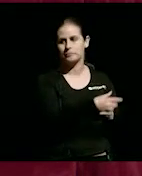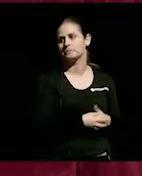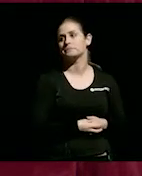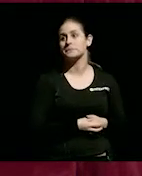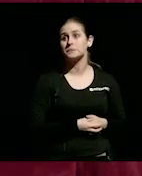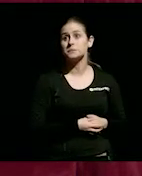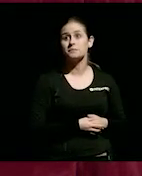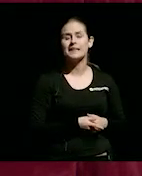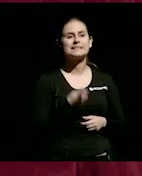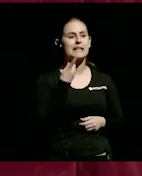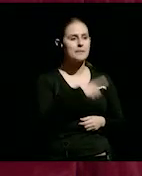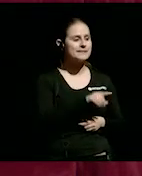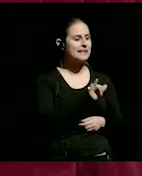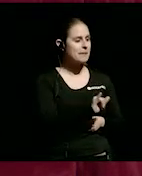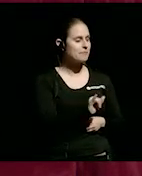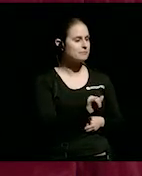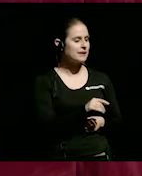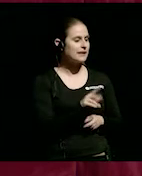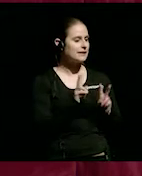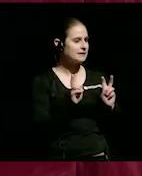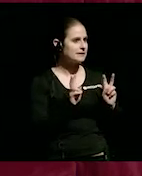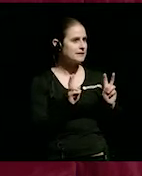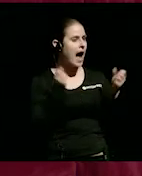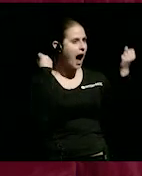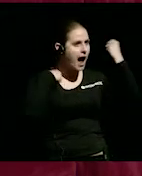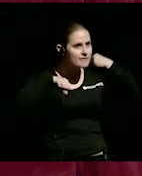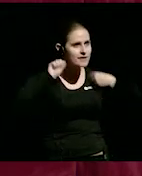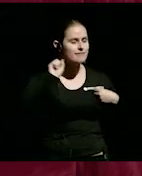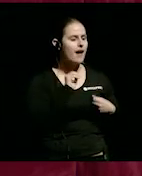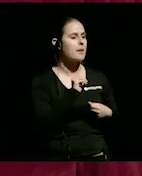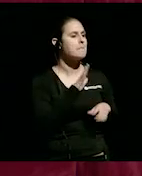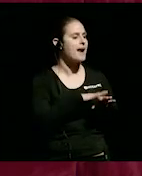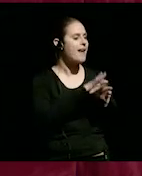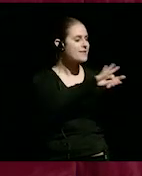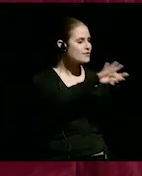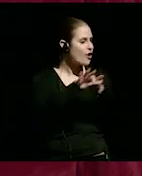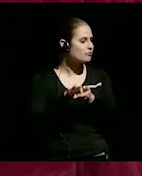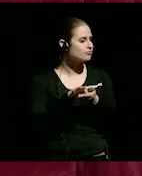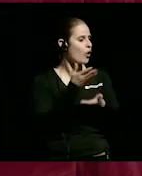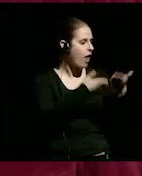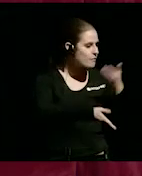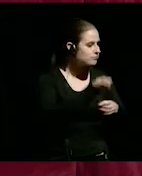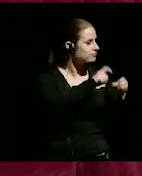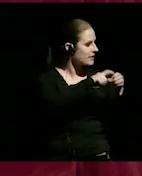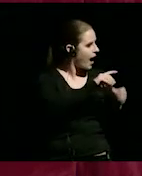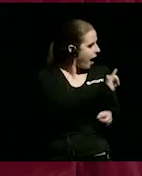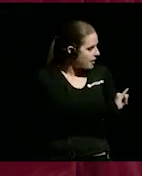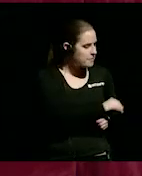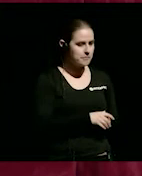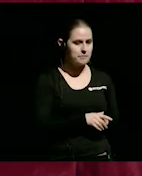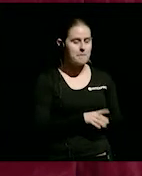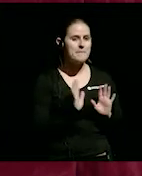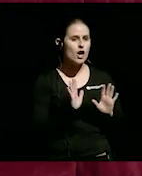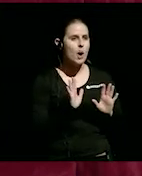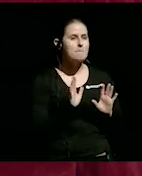Y tenemos a nuestros artistas como parte del equipo de esas sesiones. Pero en cuanto a periodos de